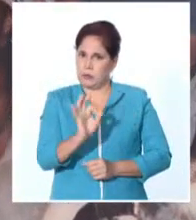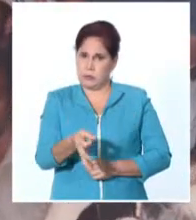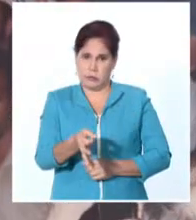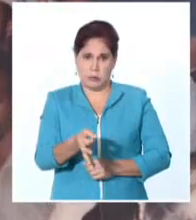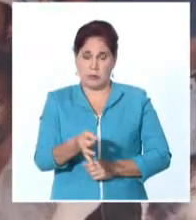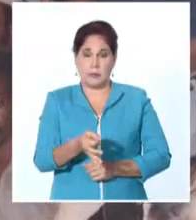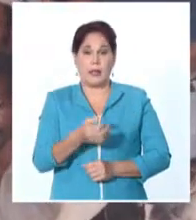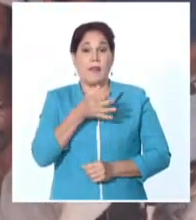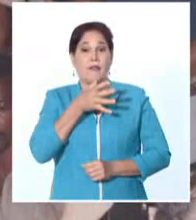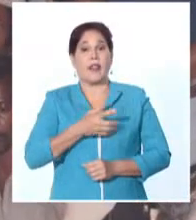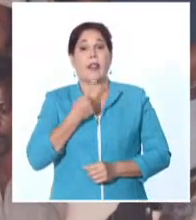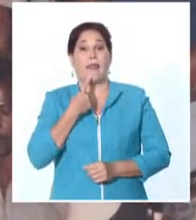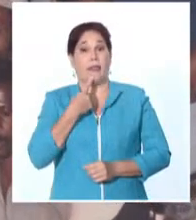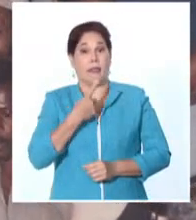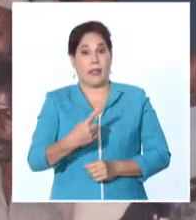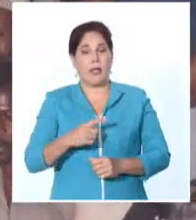decía,